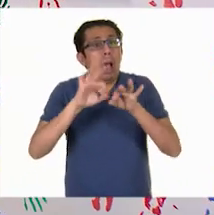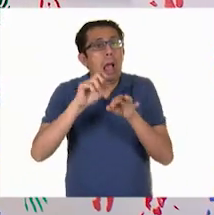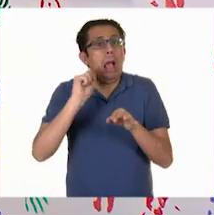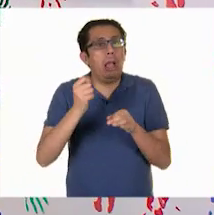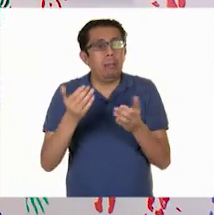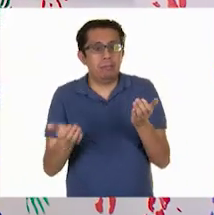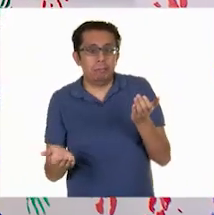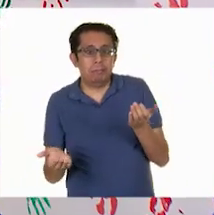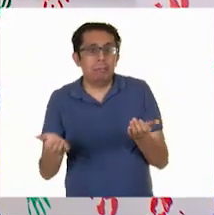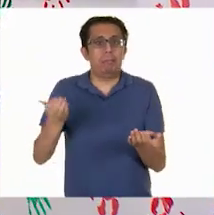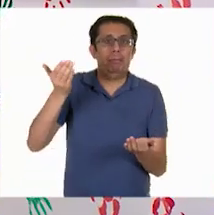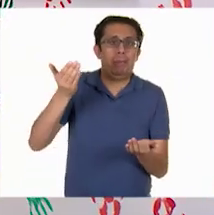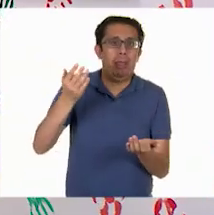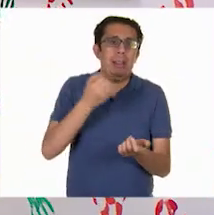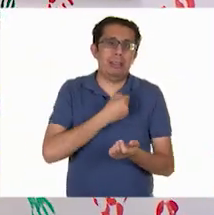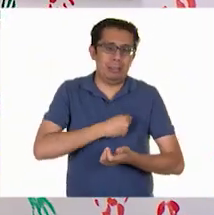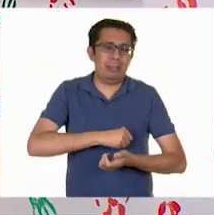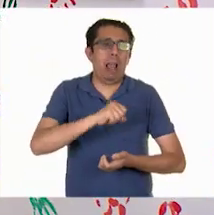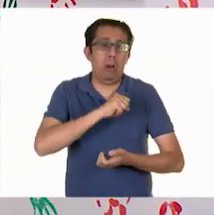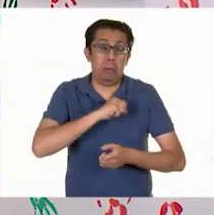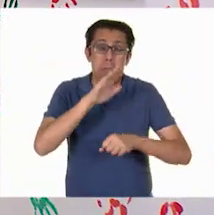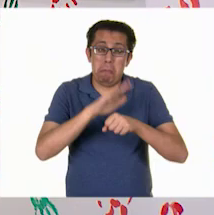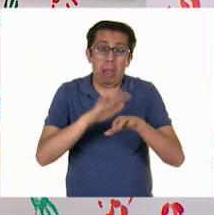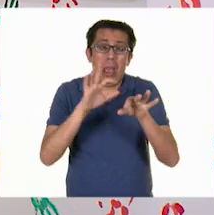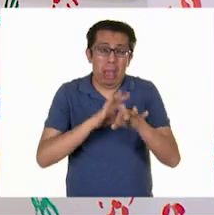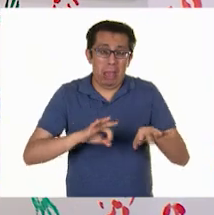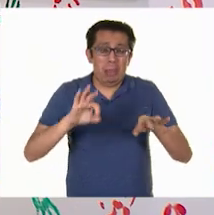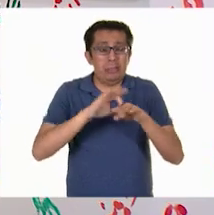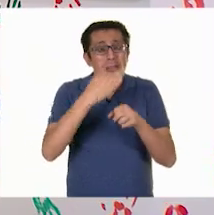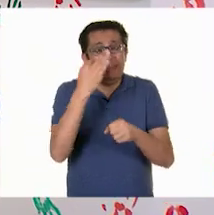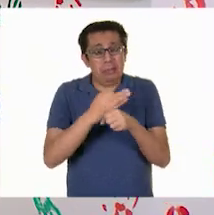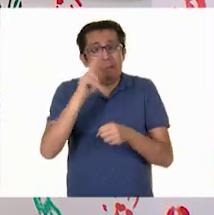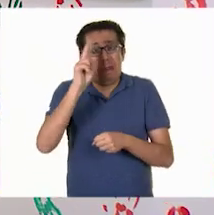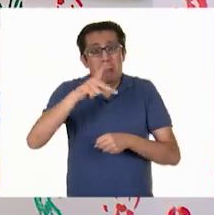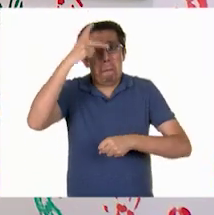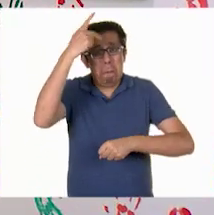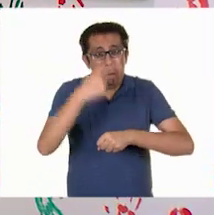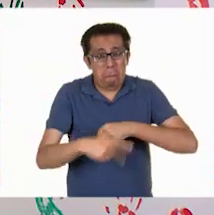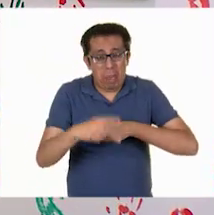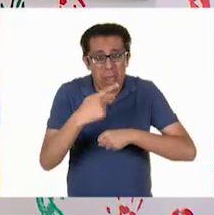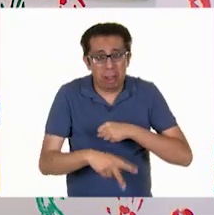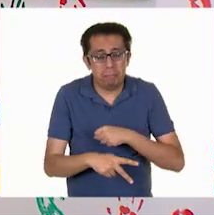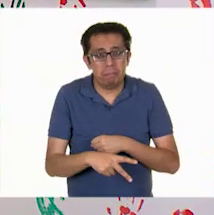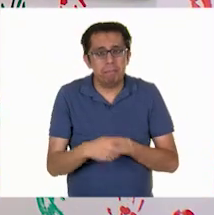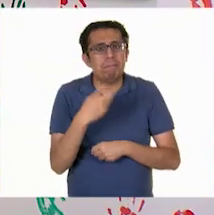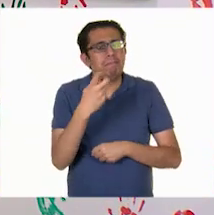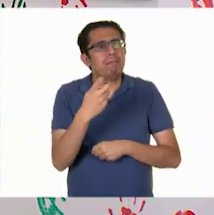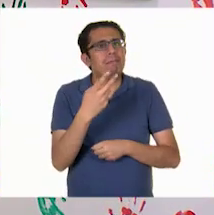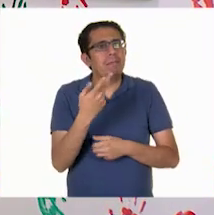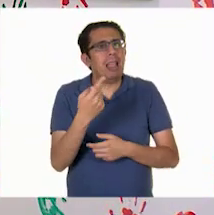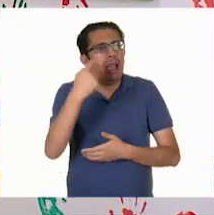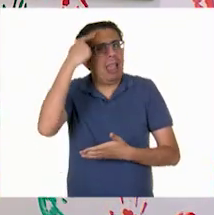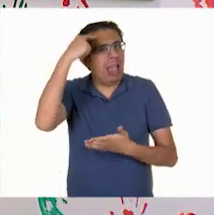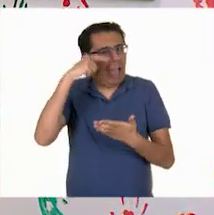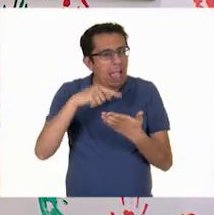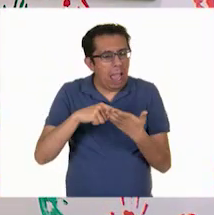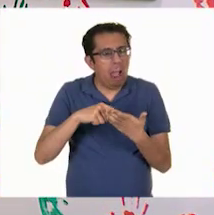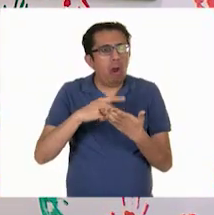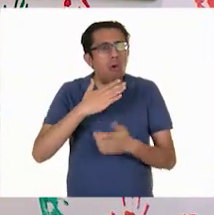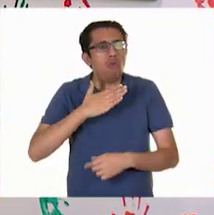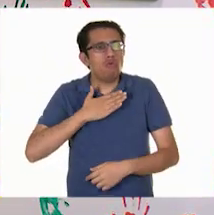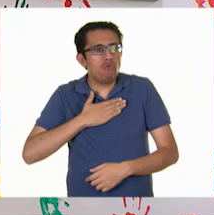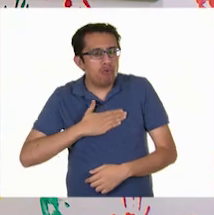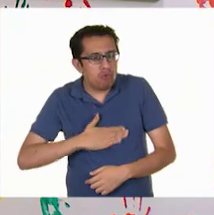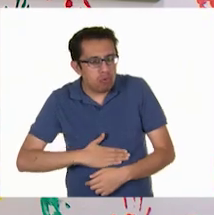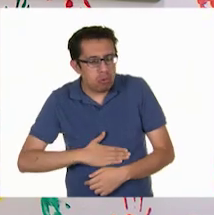la vida y la salud por el riesgo que existe. Entonces, la regla tal vez ya no se vea tan injusta, ¿no creen? Se ve